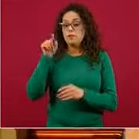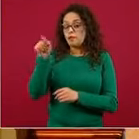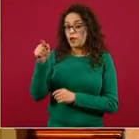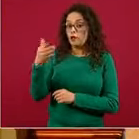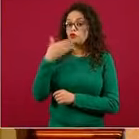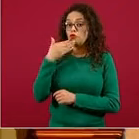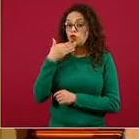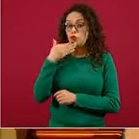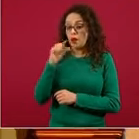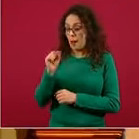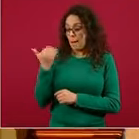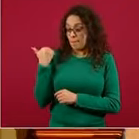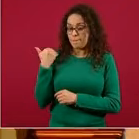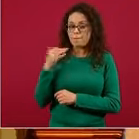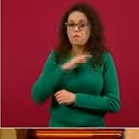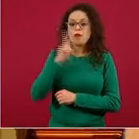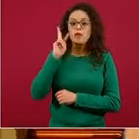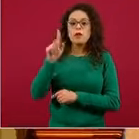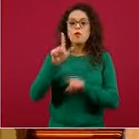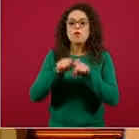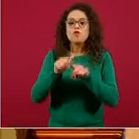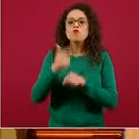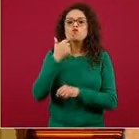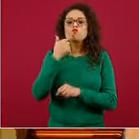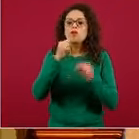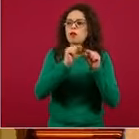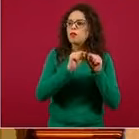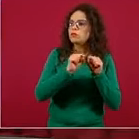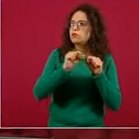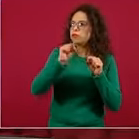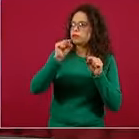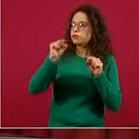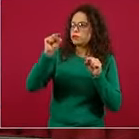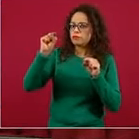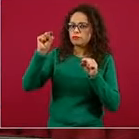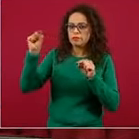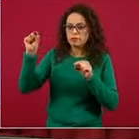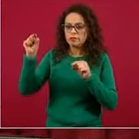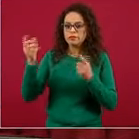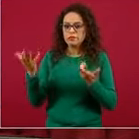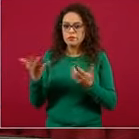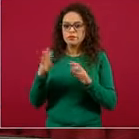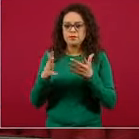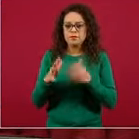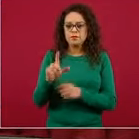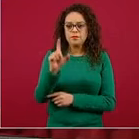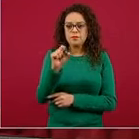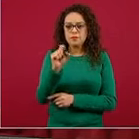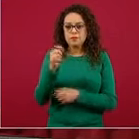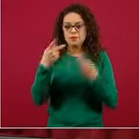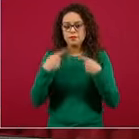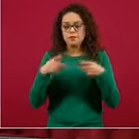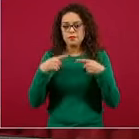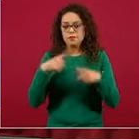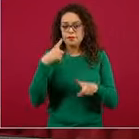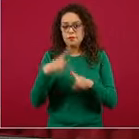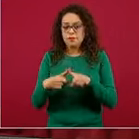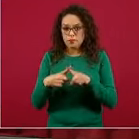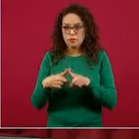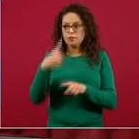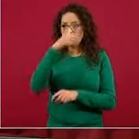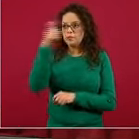más reciente, si podemos ver la línea roja, había mantenido un comportamiento basal alrededor de 20 personas por